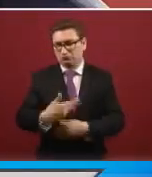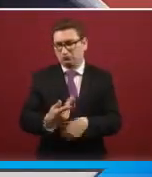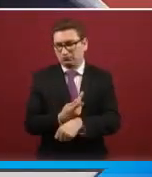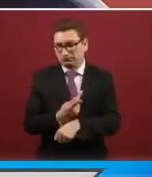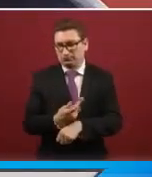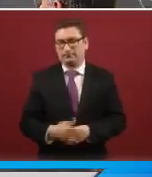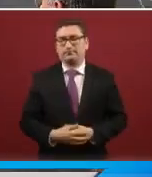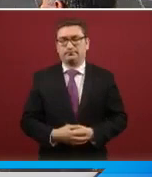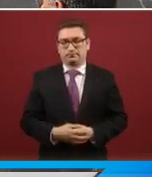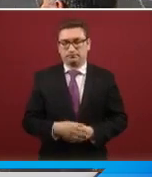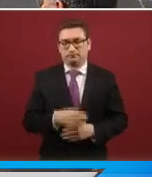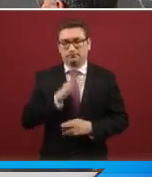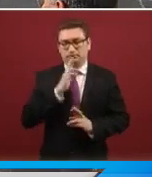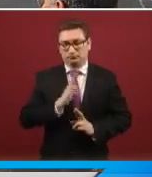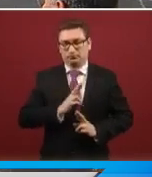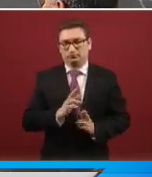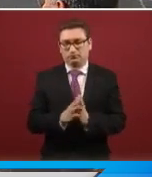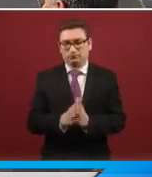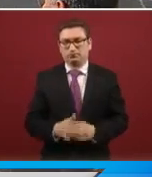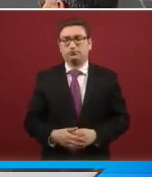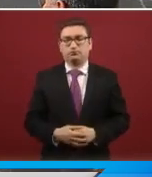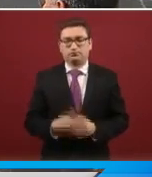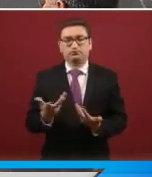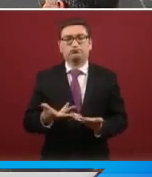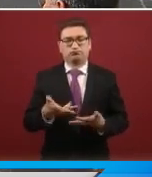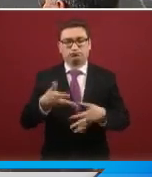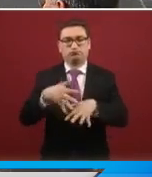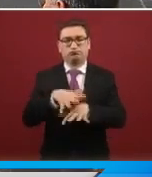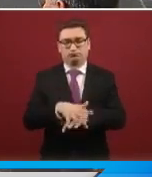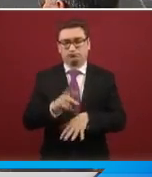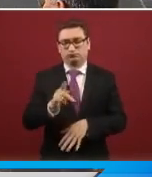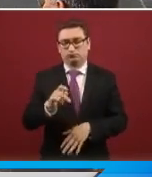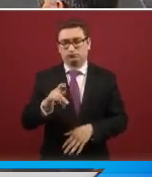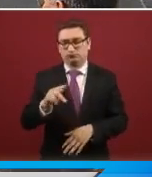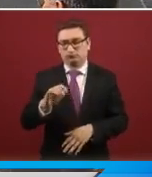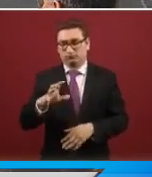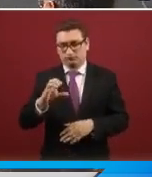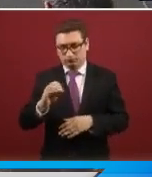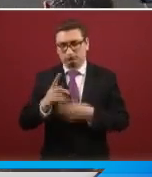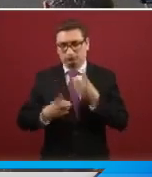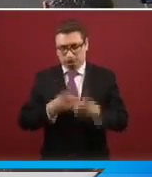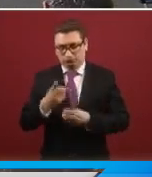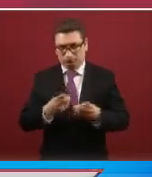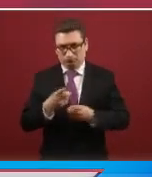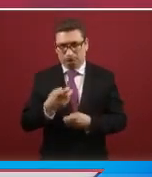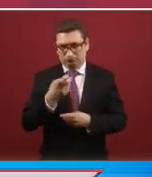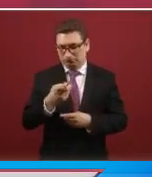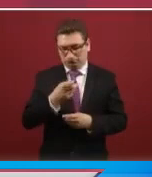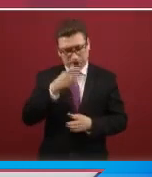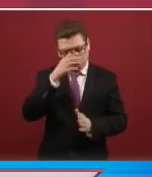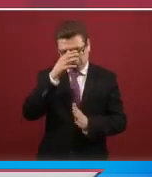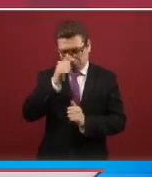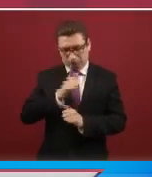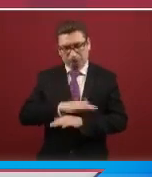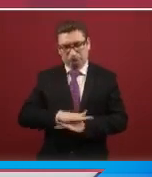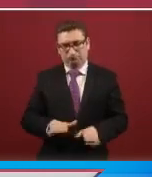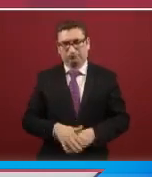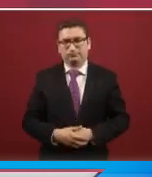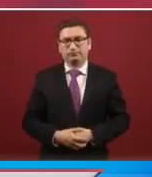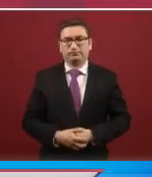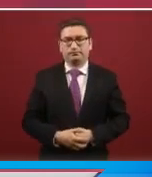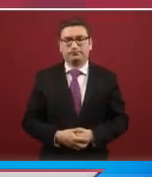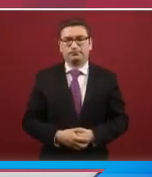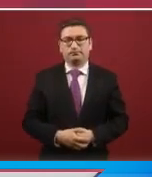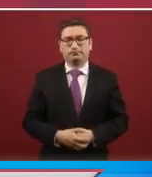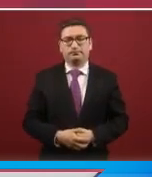Lotería Nacional. Es una fusión con pronóstico deportivo. Eso se acordó. anuncia el presidente Andrés